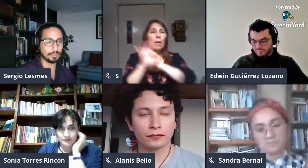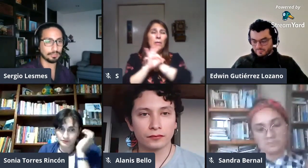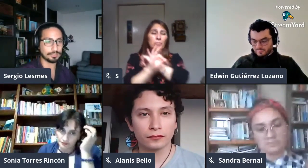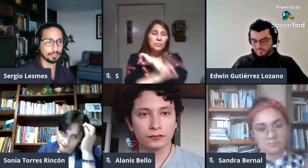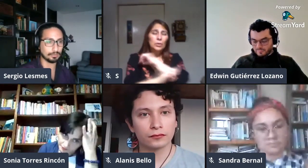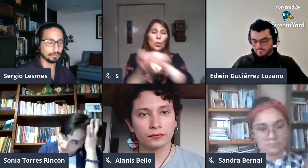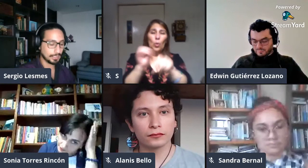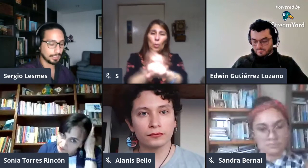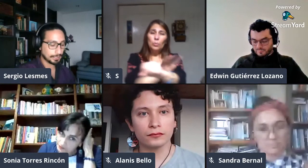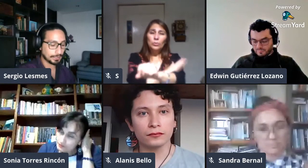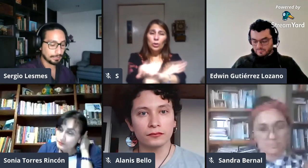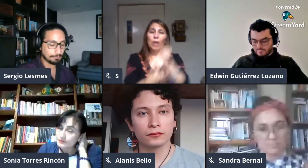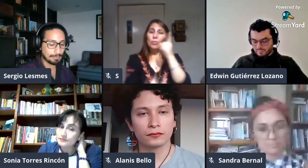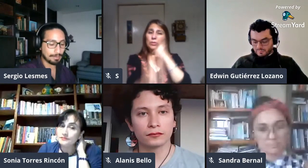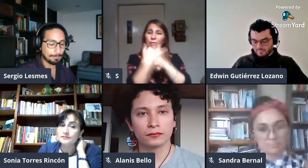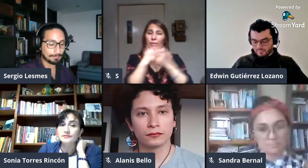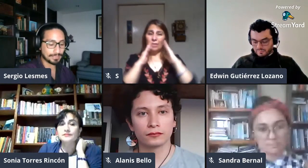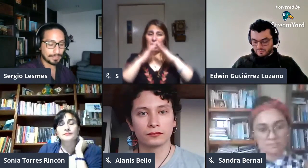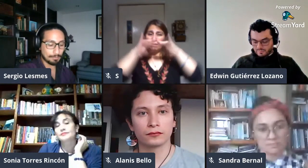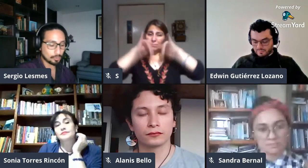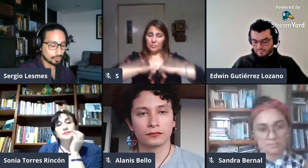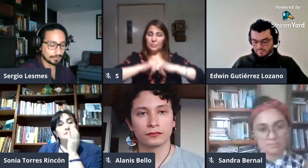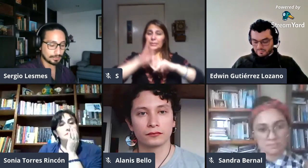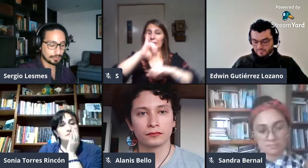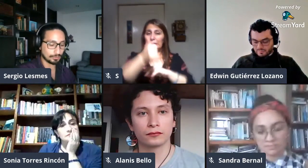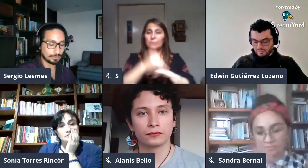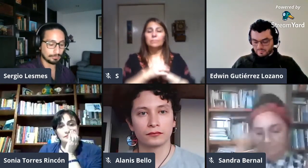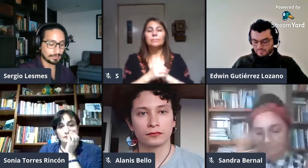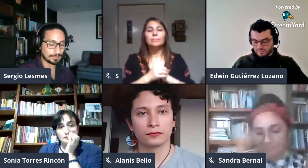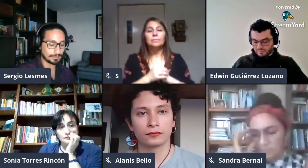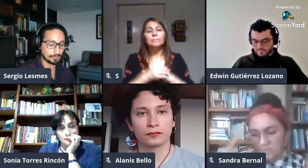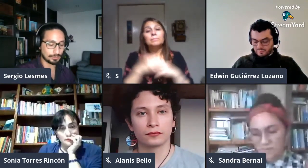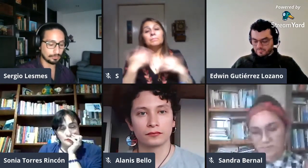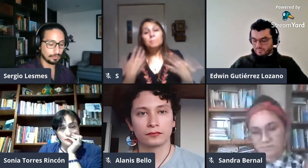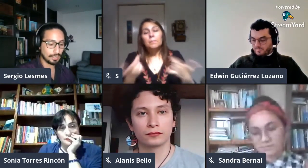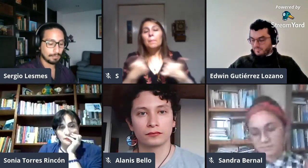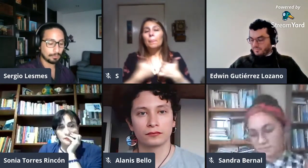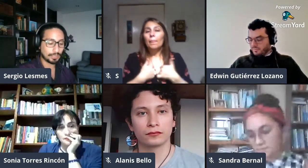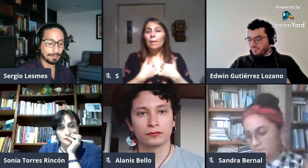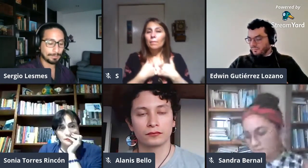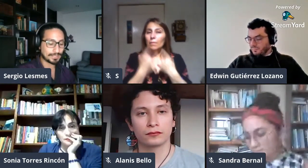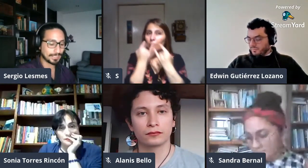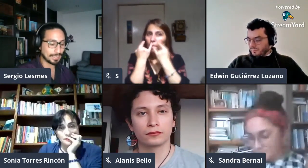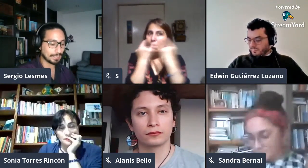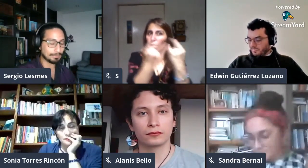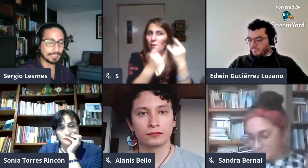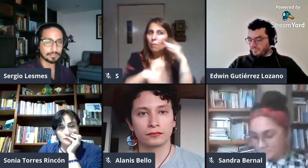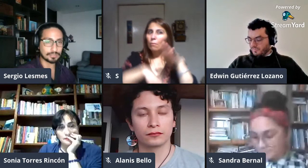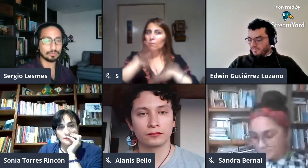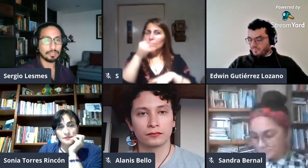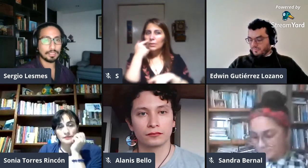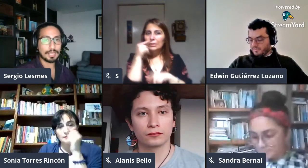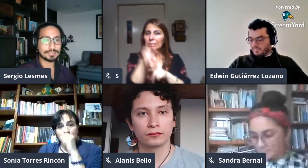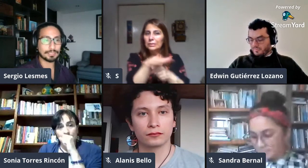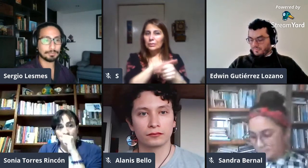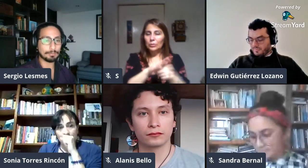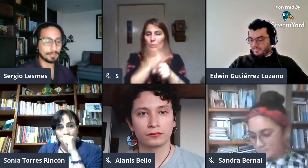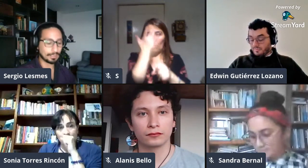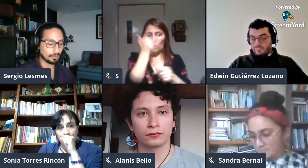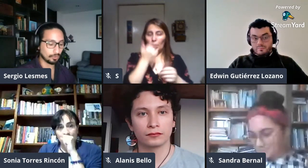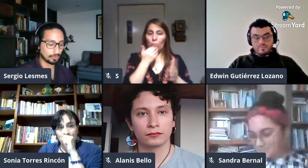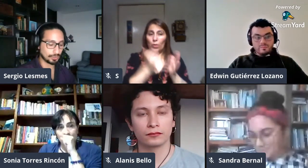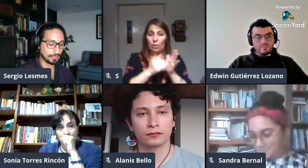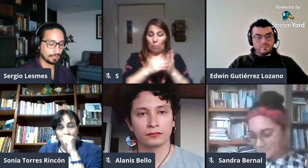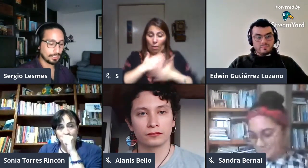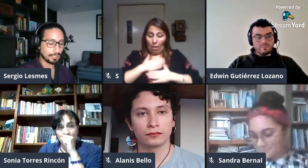nos ha generado el encierro. Y a mí me llama mucho la atención también esa situación, porque a mí me parece que en mi caso ha servido